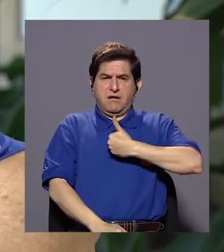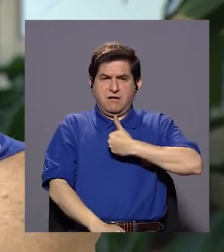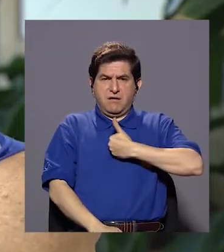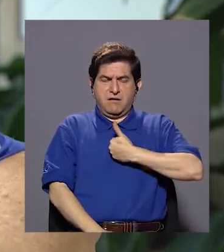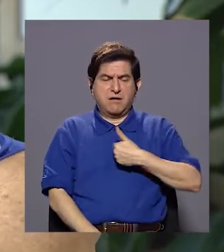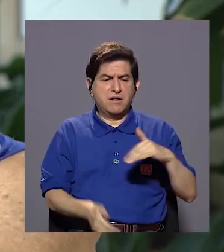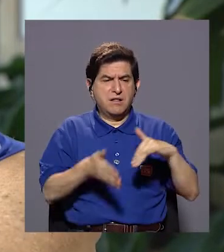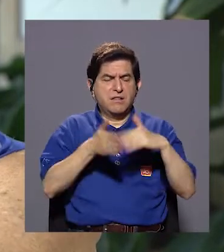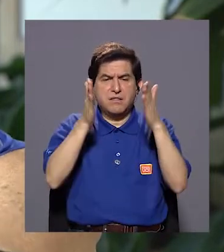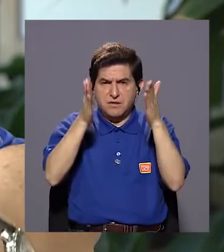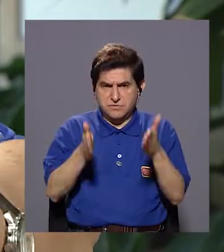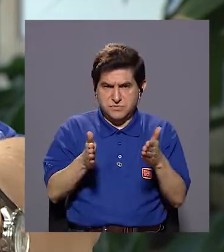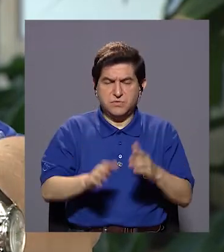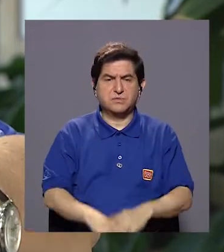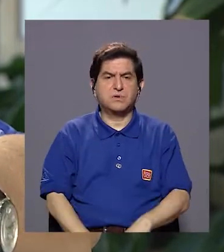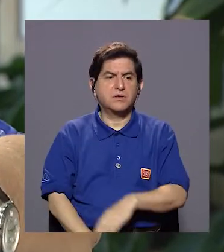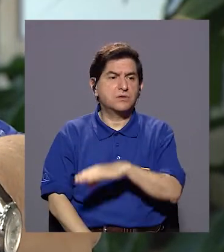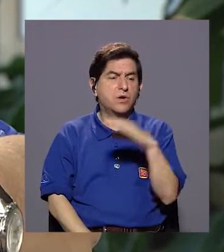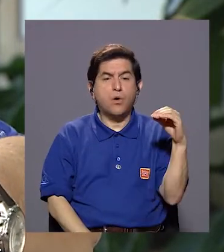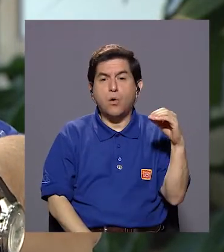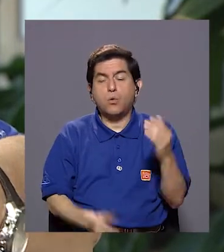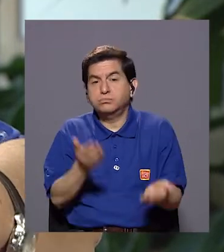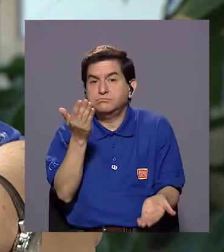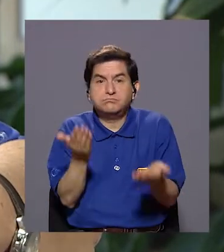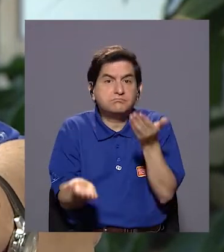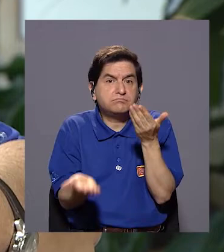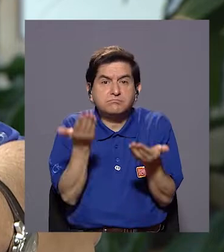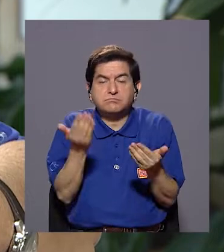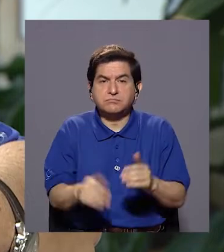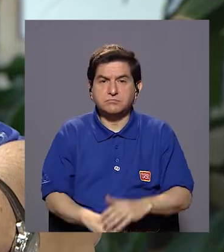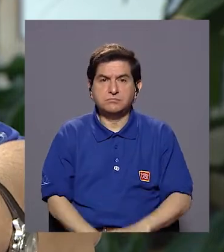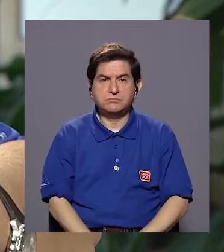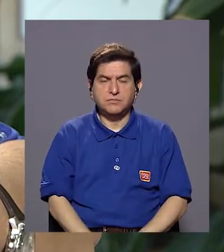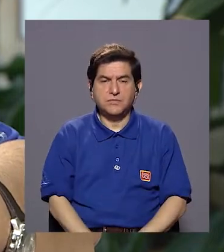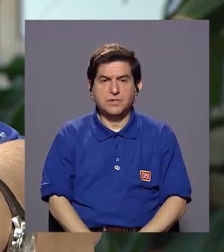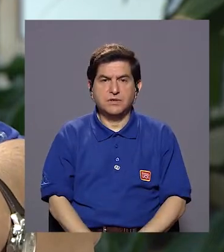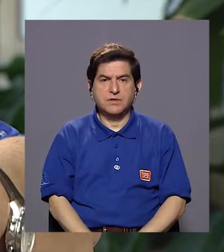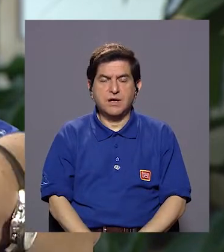digamos, al estudiante. Puede inclusive